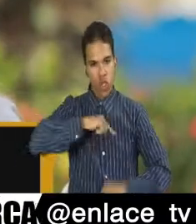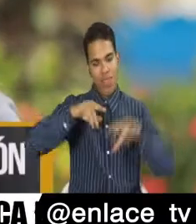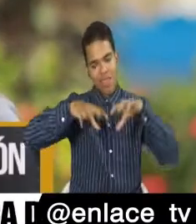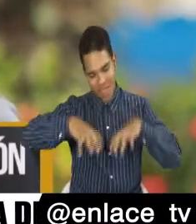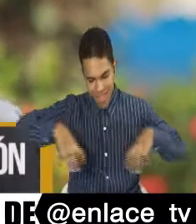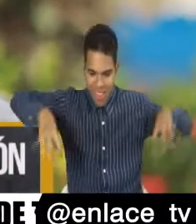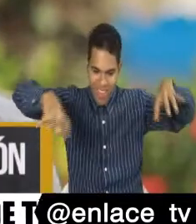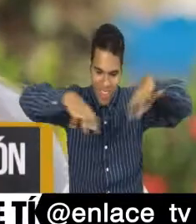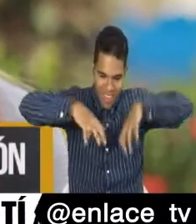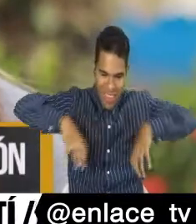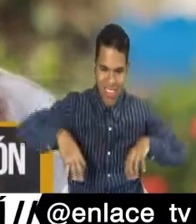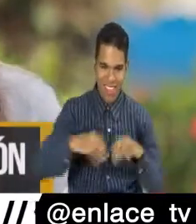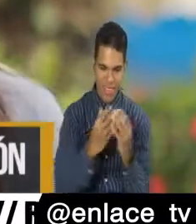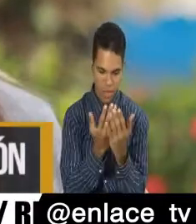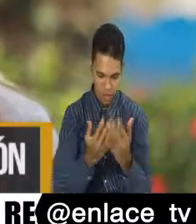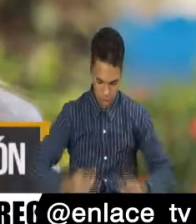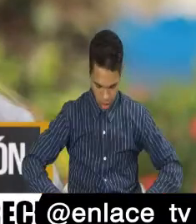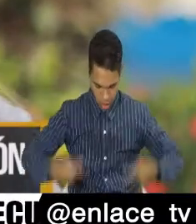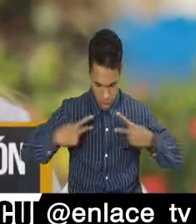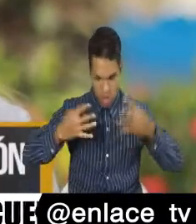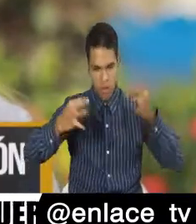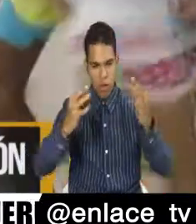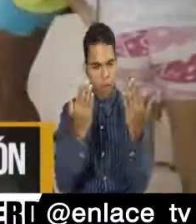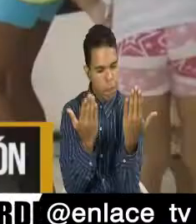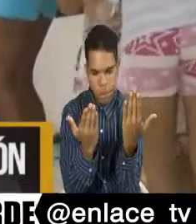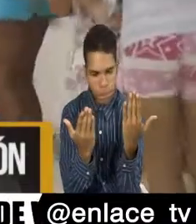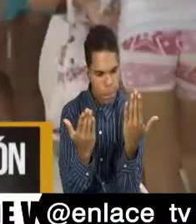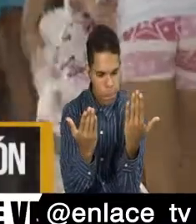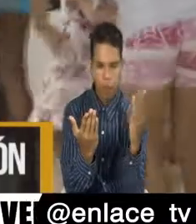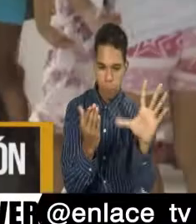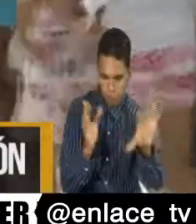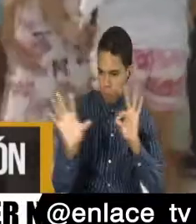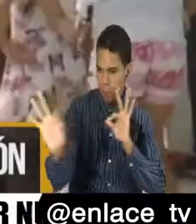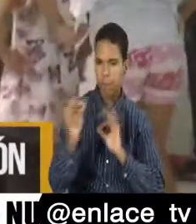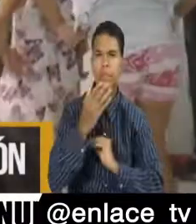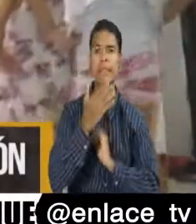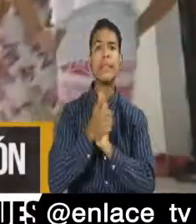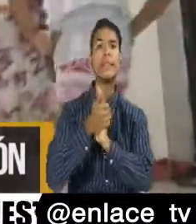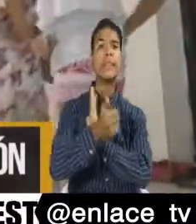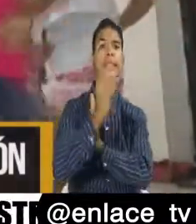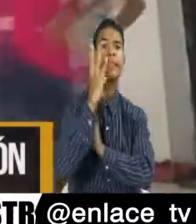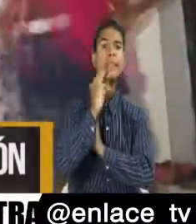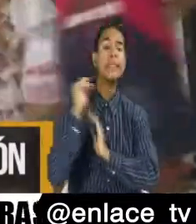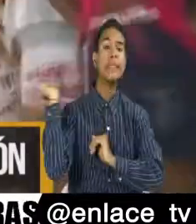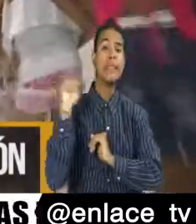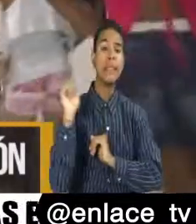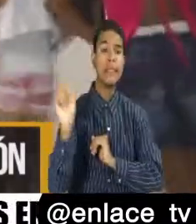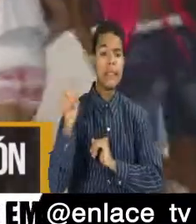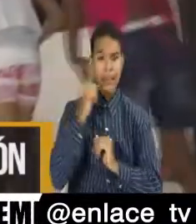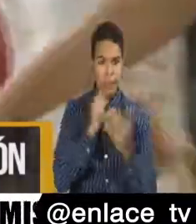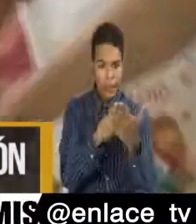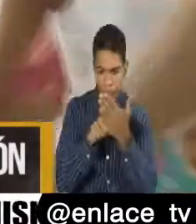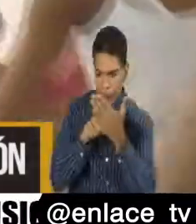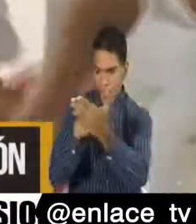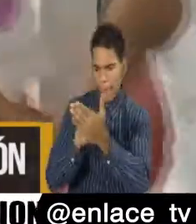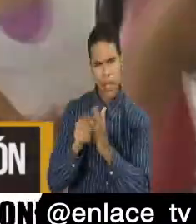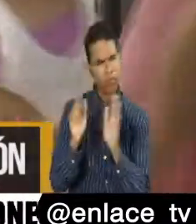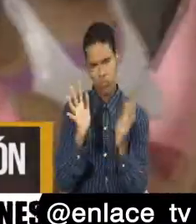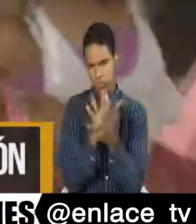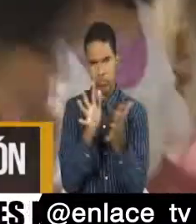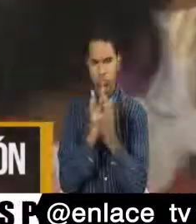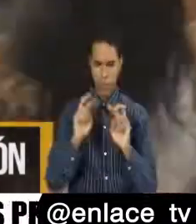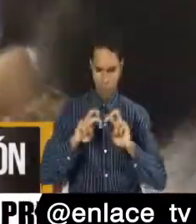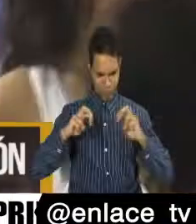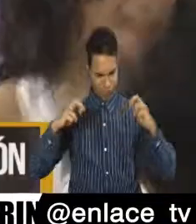es la selección, ¿no? Y con tanto talento pues va a ser un poco complicado, pero bueno, nos sentaremos esta semana con un comité que